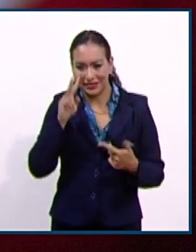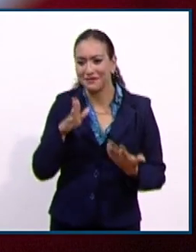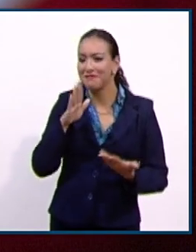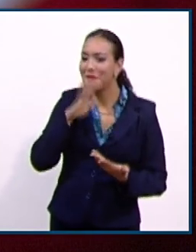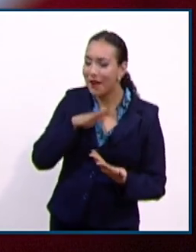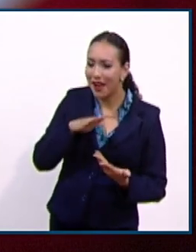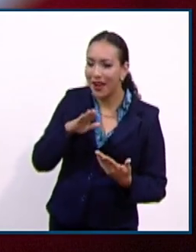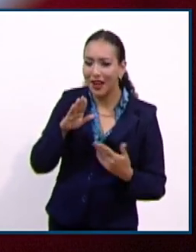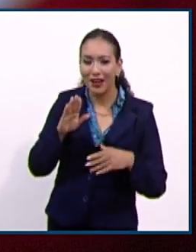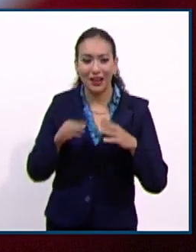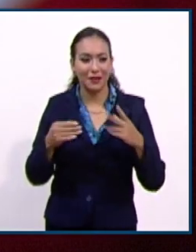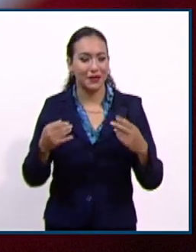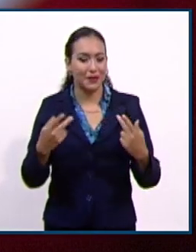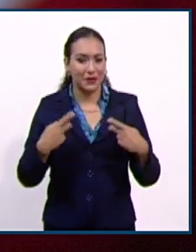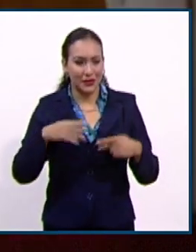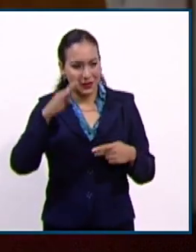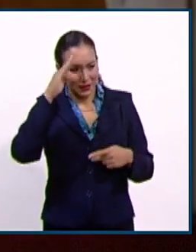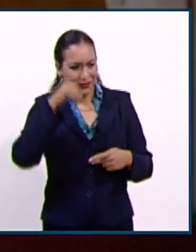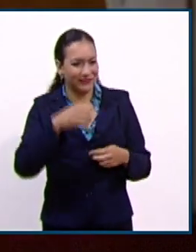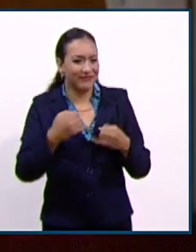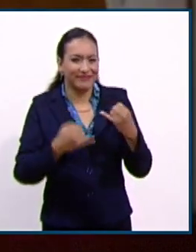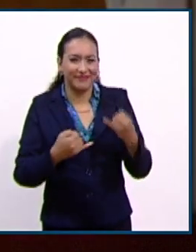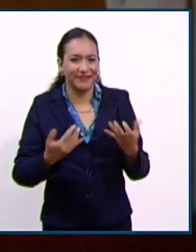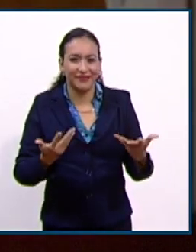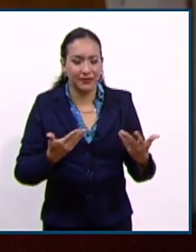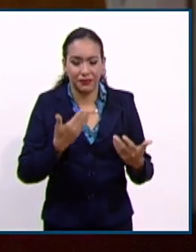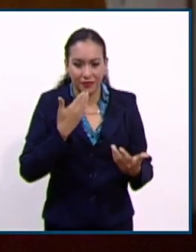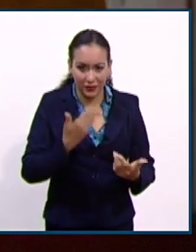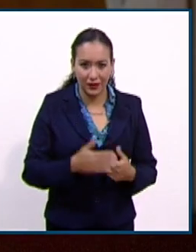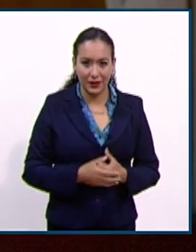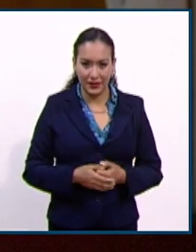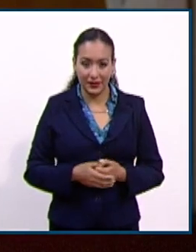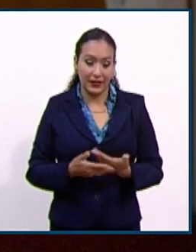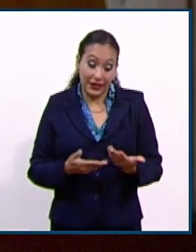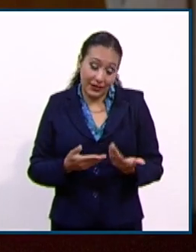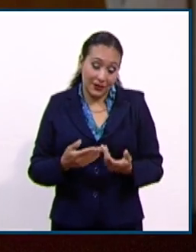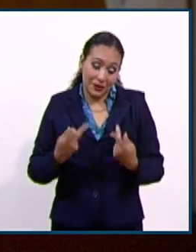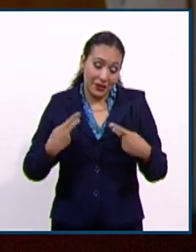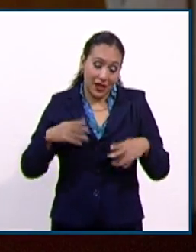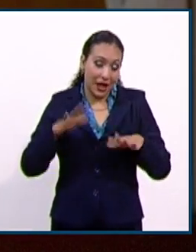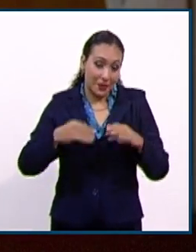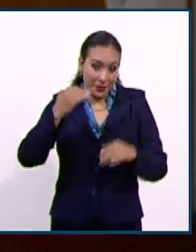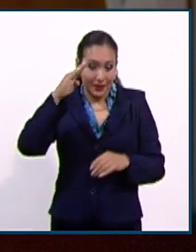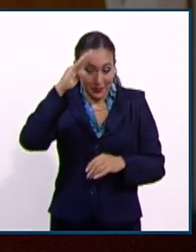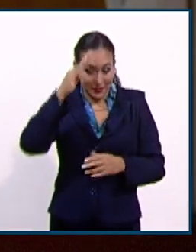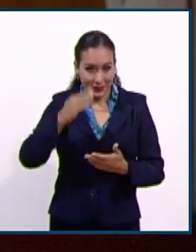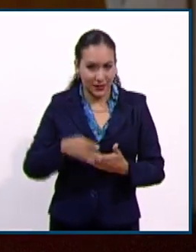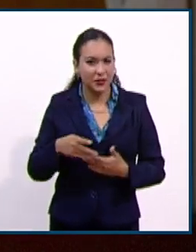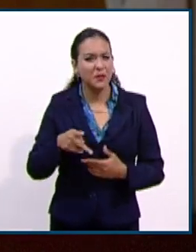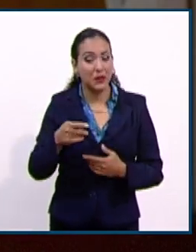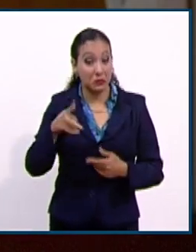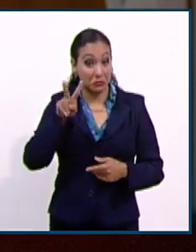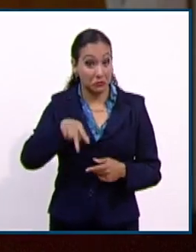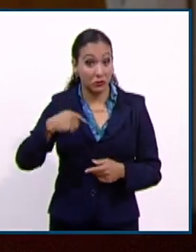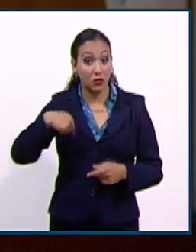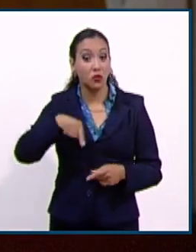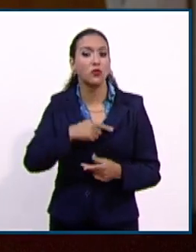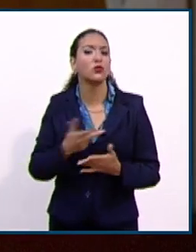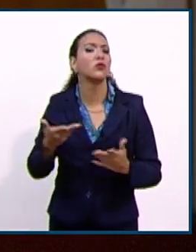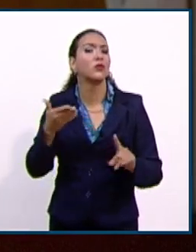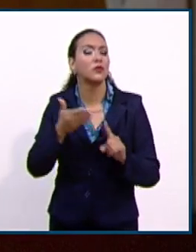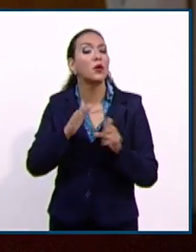es comprendida realmente lo que hacemos. Se reduce a una simple cosa, es proteger a las personas.